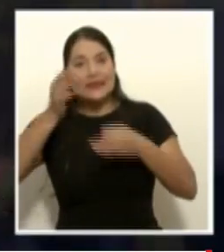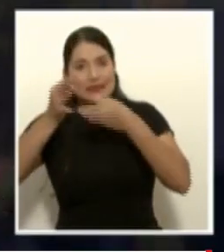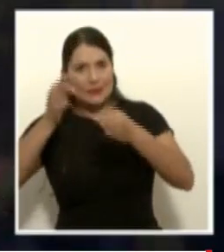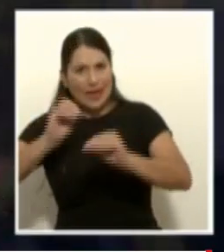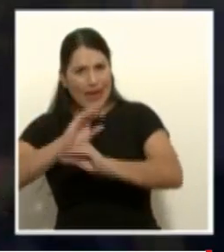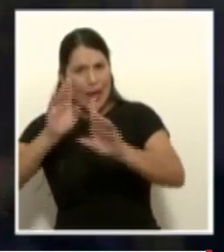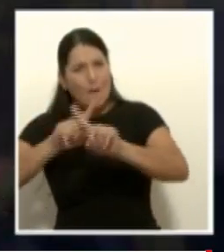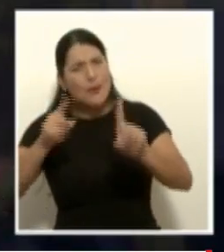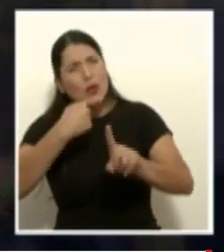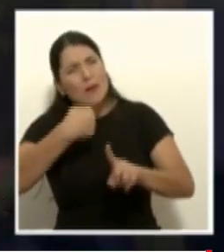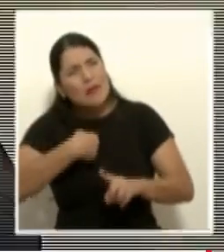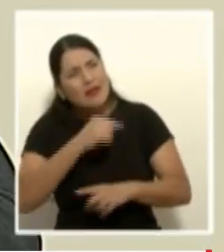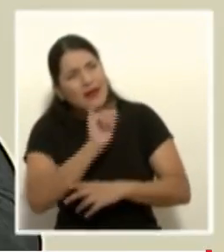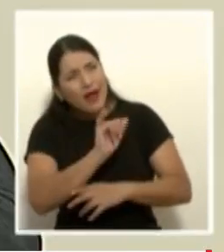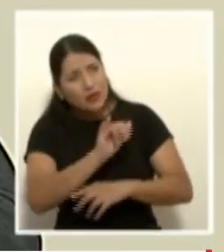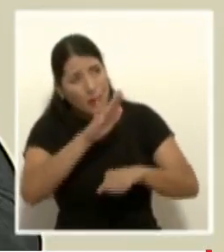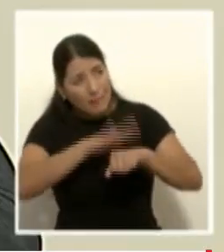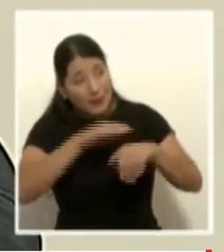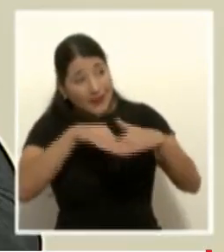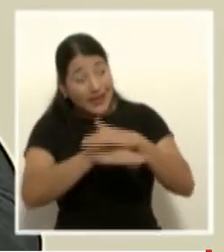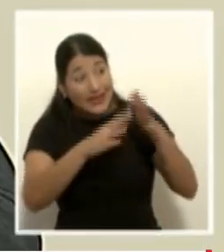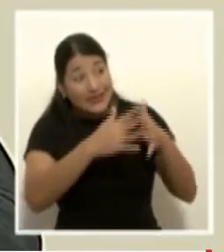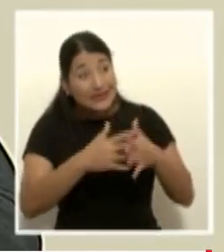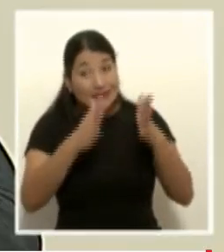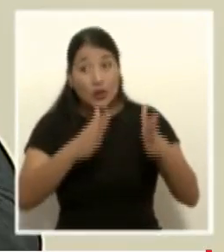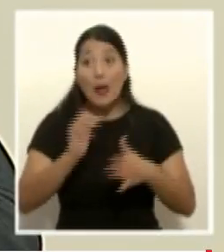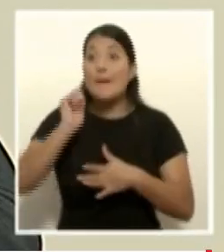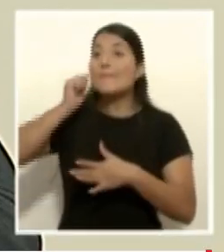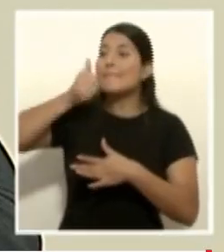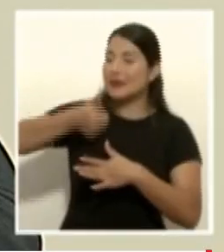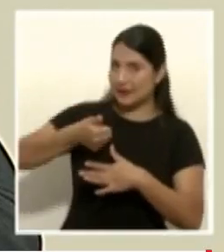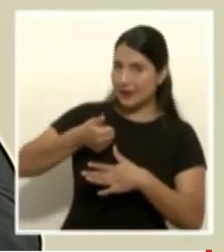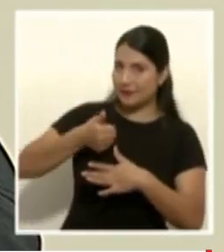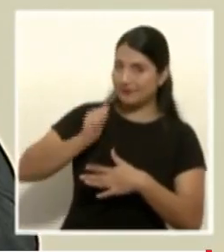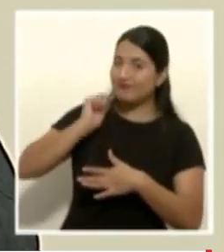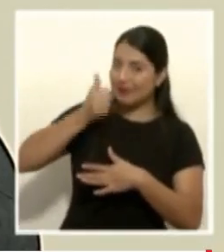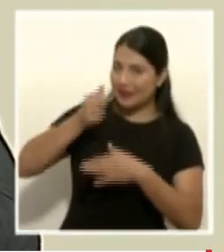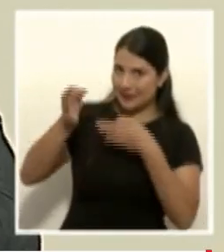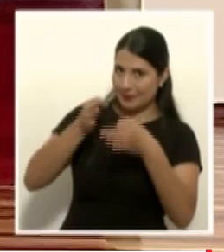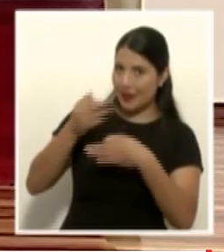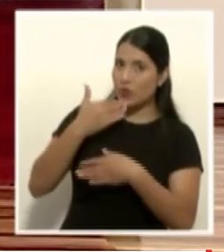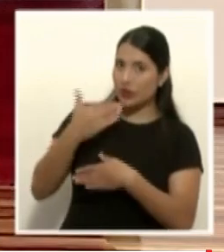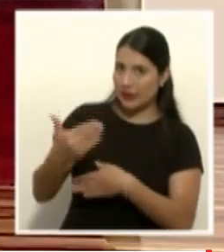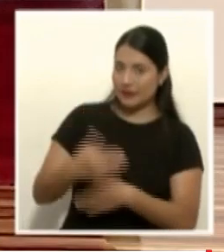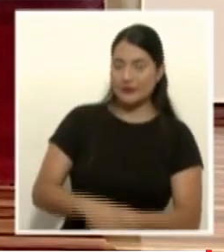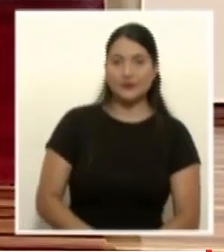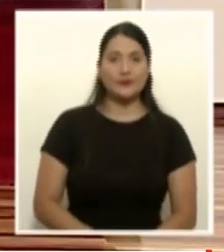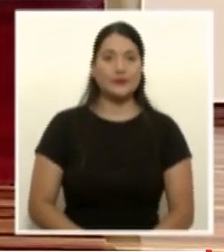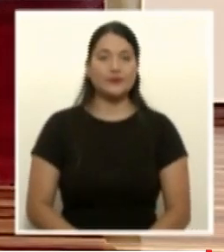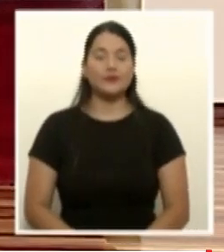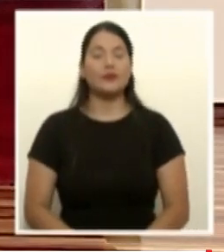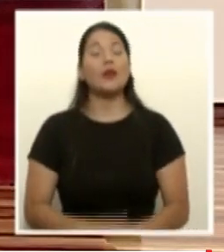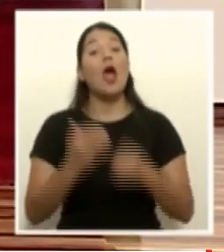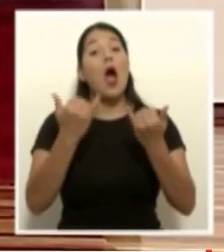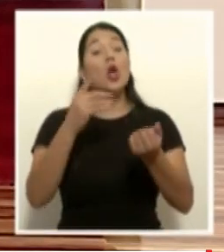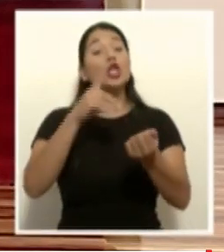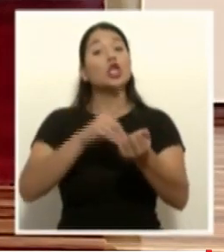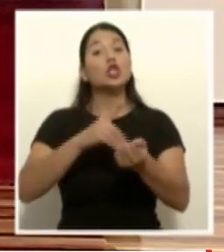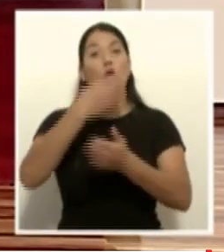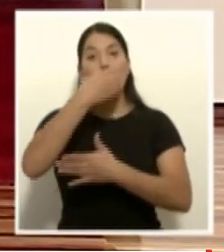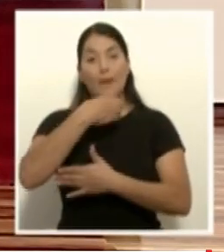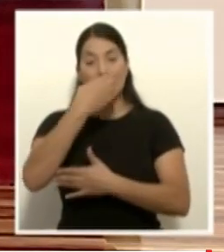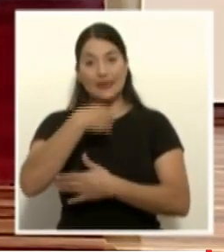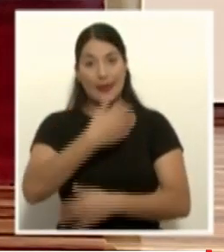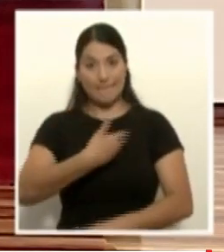que da Aviación Civil, ¿verdad? Mañana vamos a dar detalles. Mañana. Gracias. Continuamos con el doctor Román Macaya, presidente de la